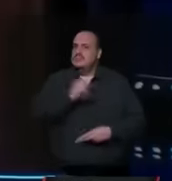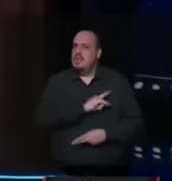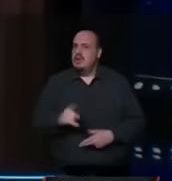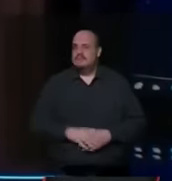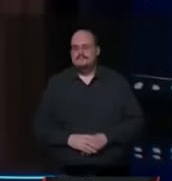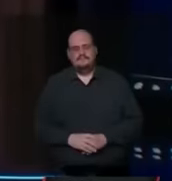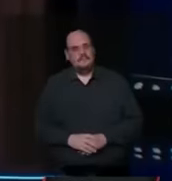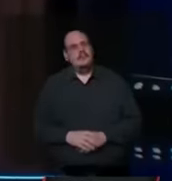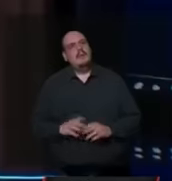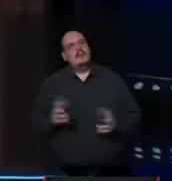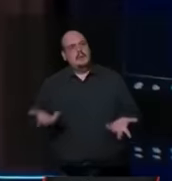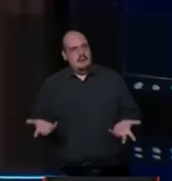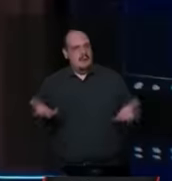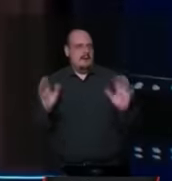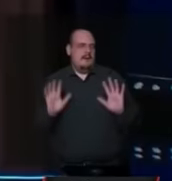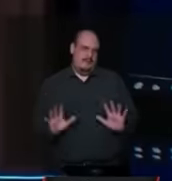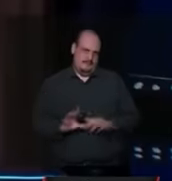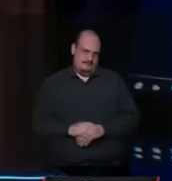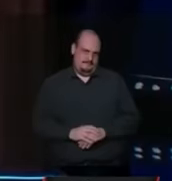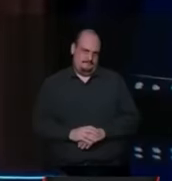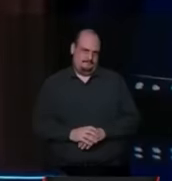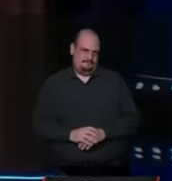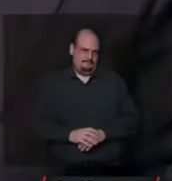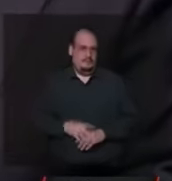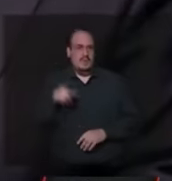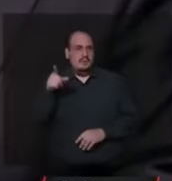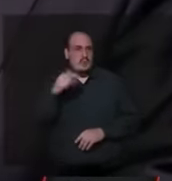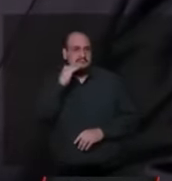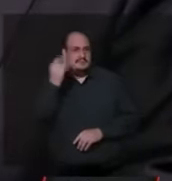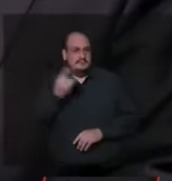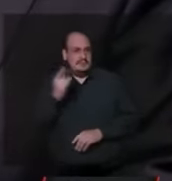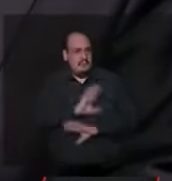A ver, en primer lugar no te agredí, no mientas,